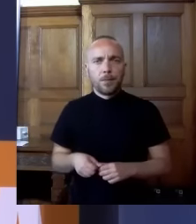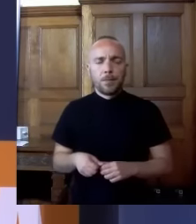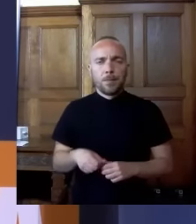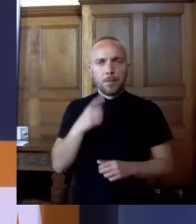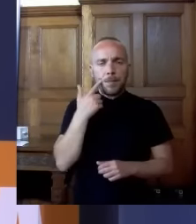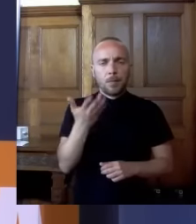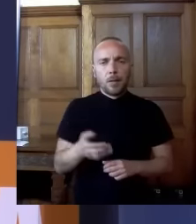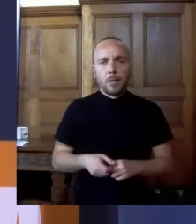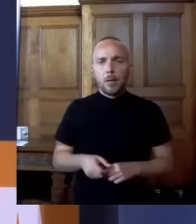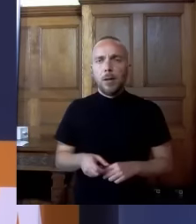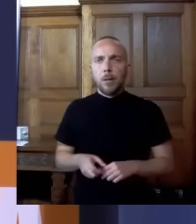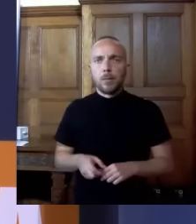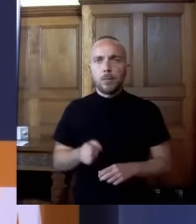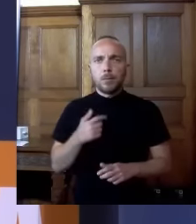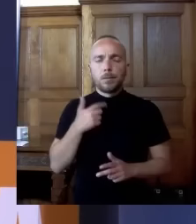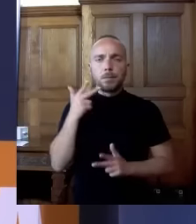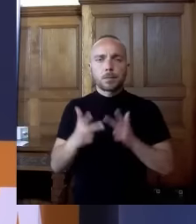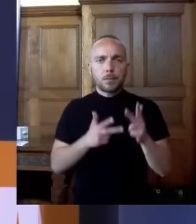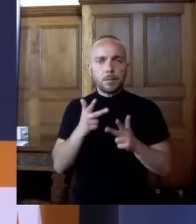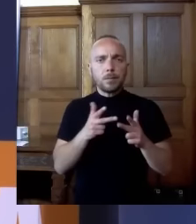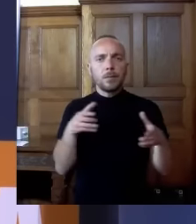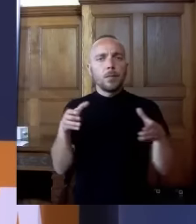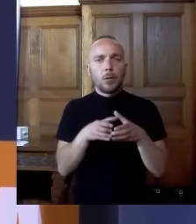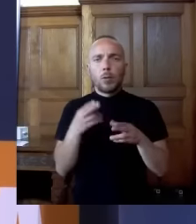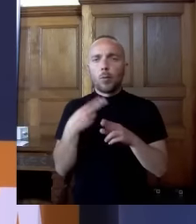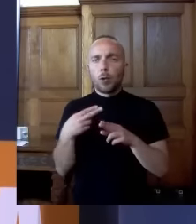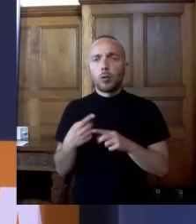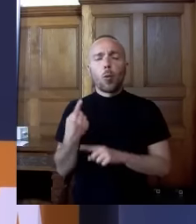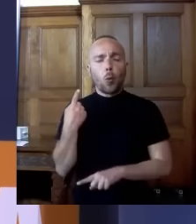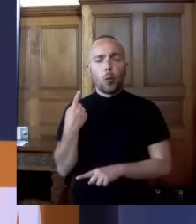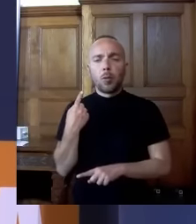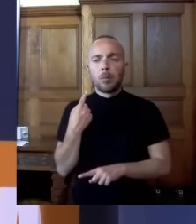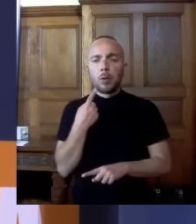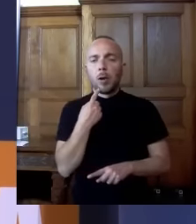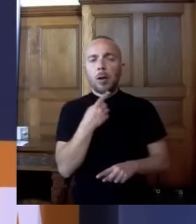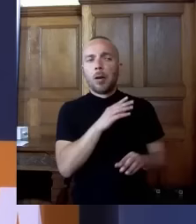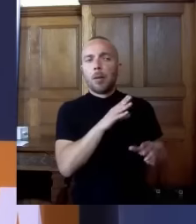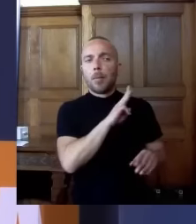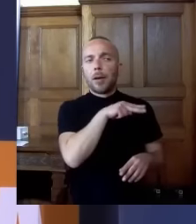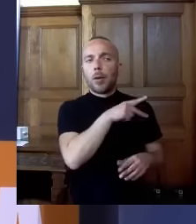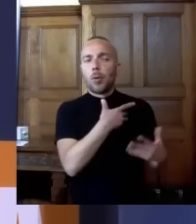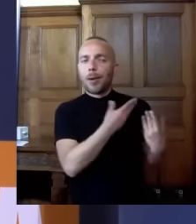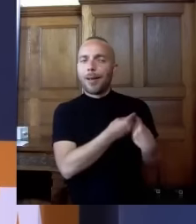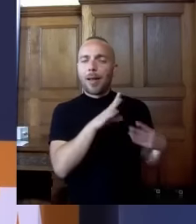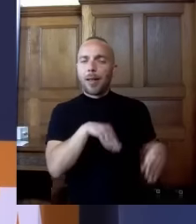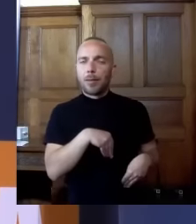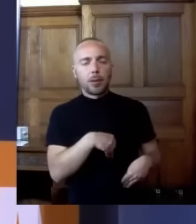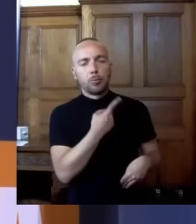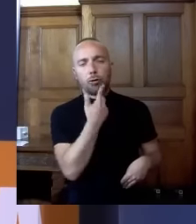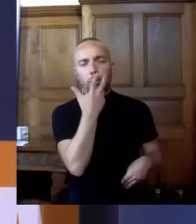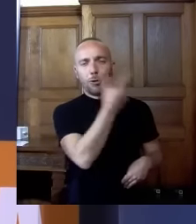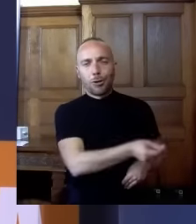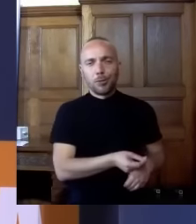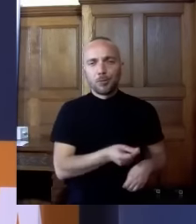Mirad hay en euskadi una fuerza política que no se conforma con el pnv hay una fuerza política en